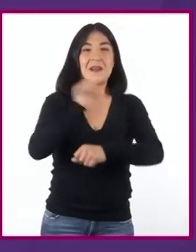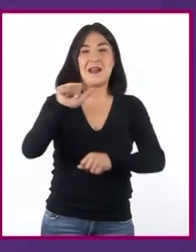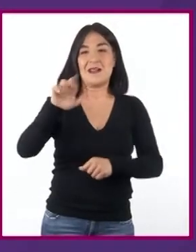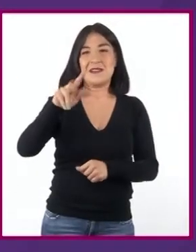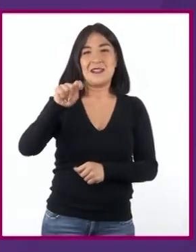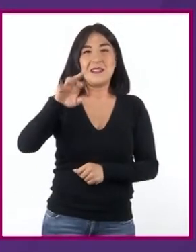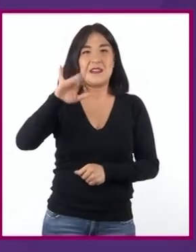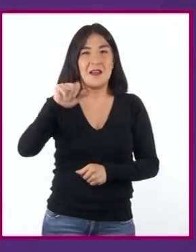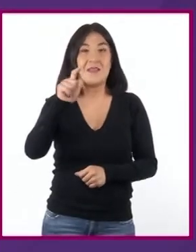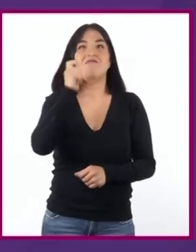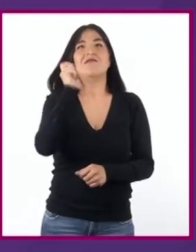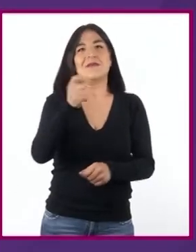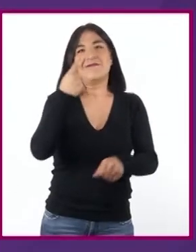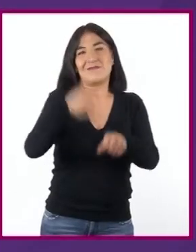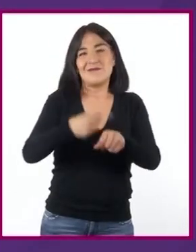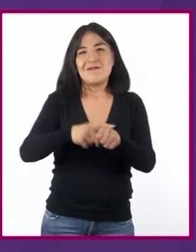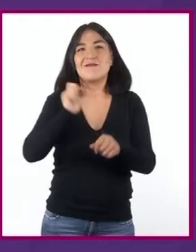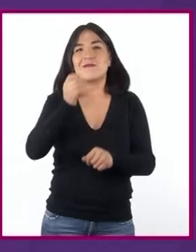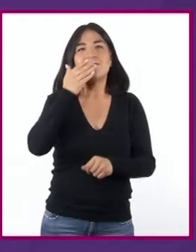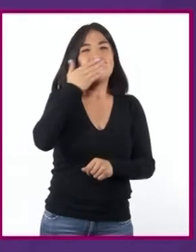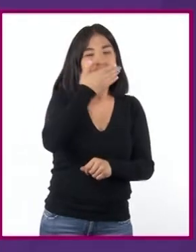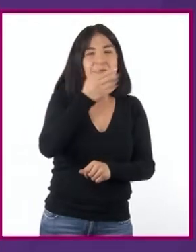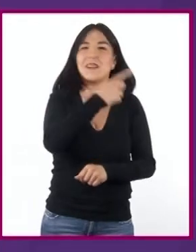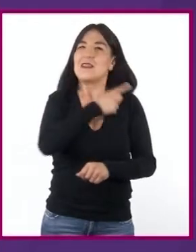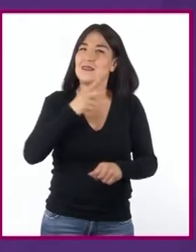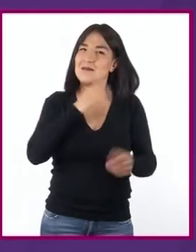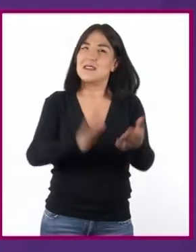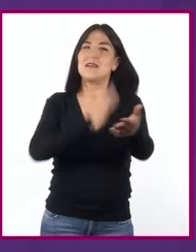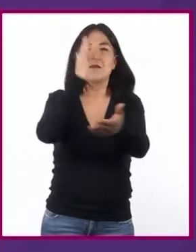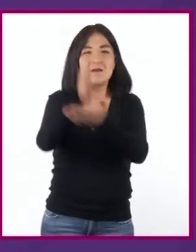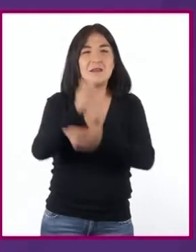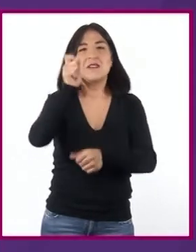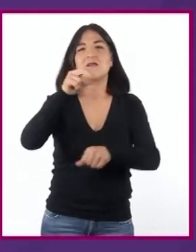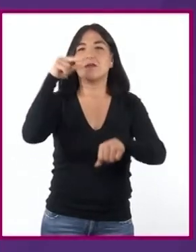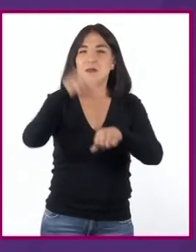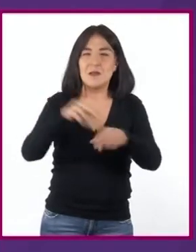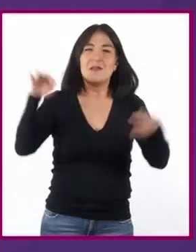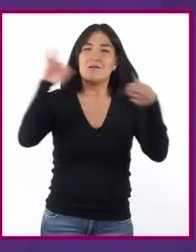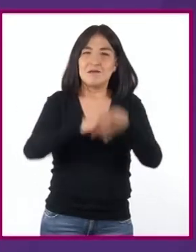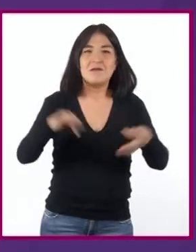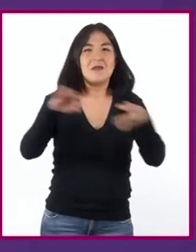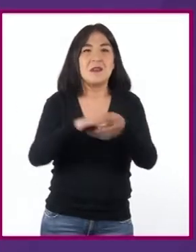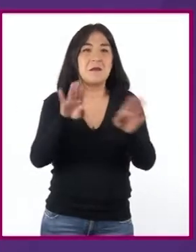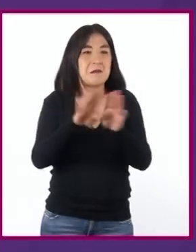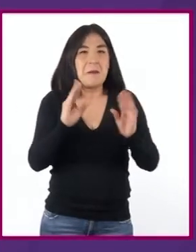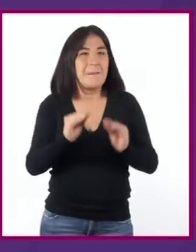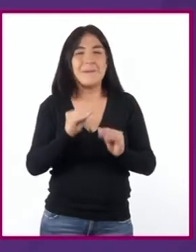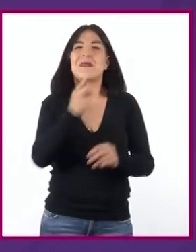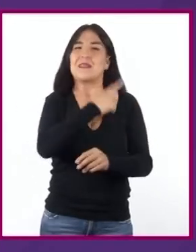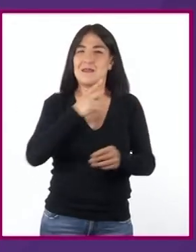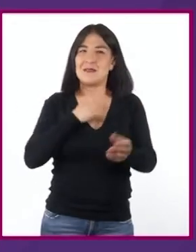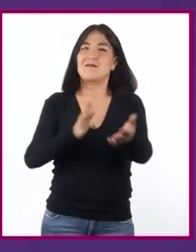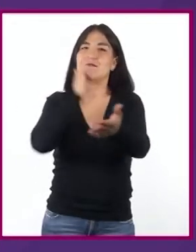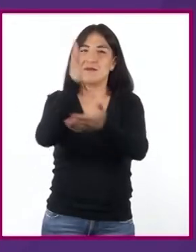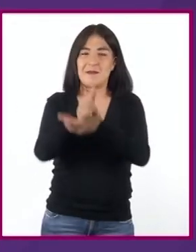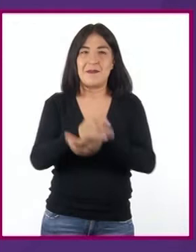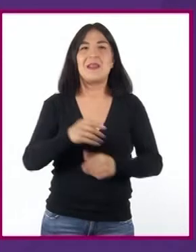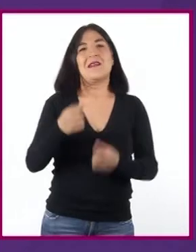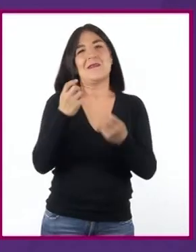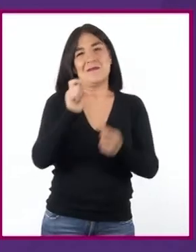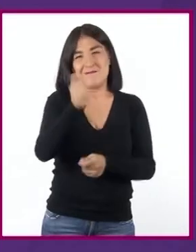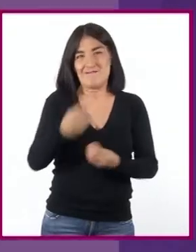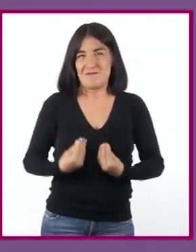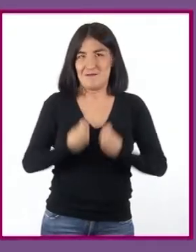enfermedad silenciosa, por lo tanto hay que hacer chequeos periódicos para prevenir cualquier complicación. Después de todo, vivir sano